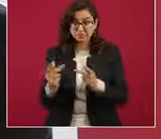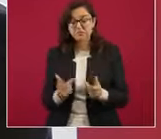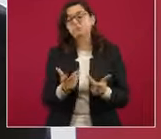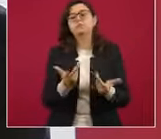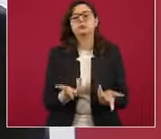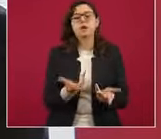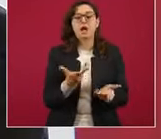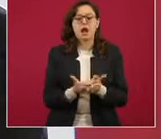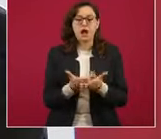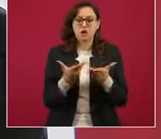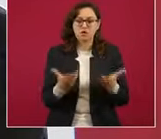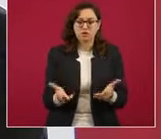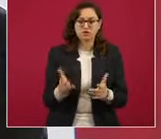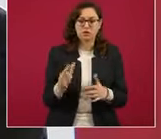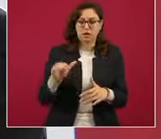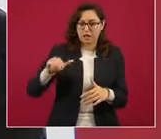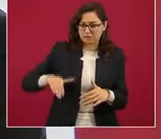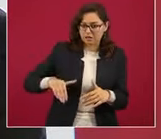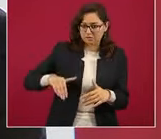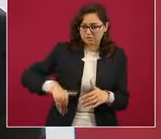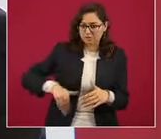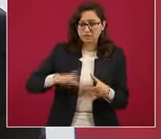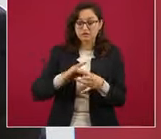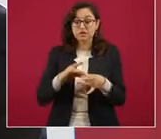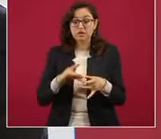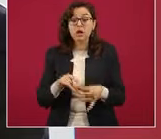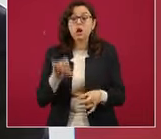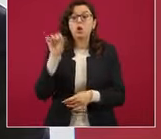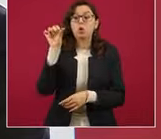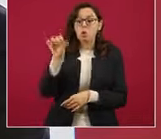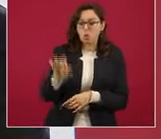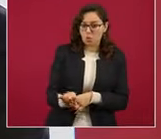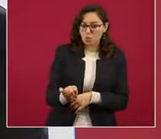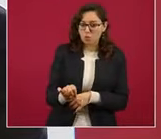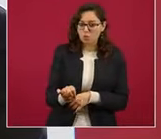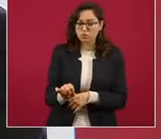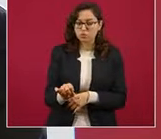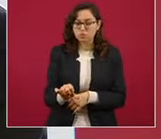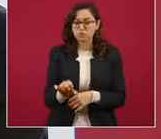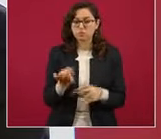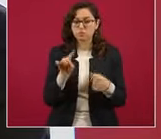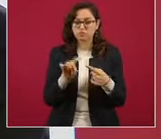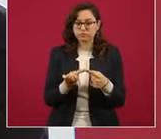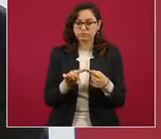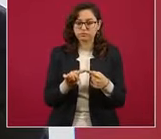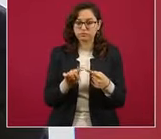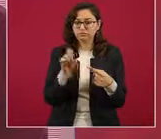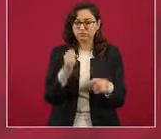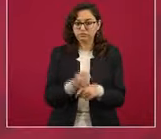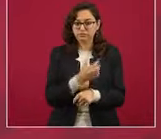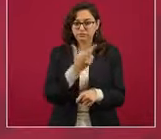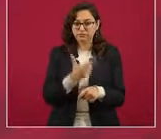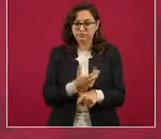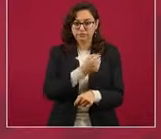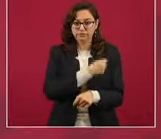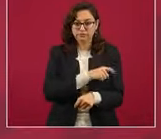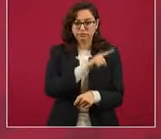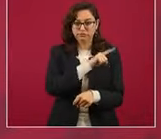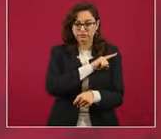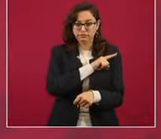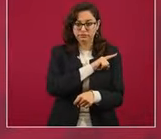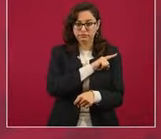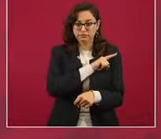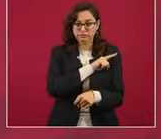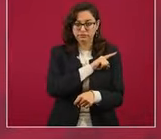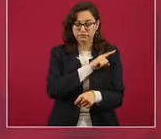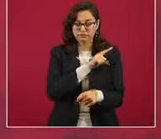como les comentaba, van a informar tanto el secretario de Salud,